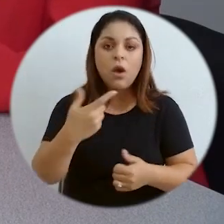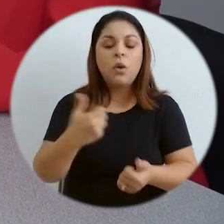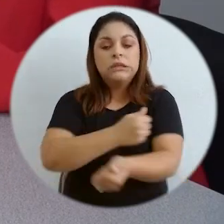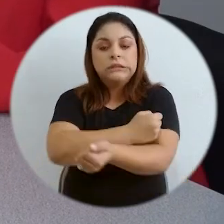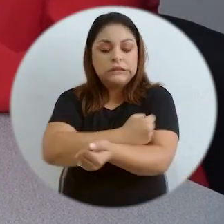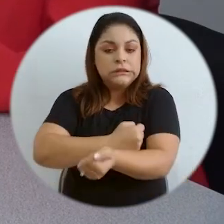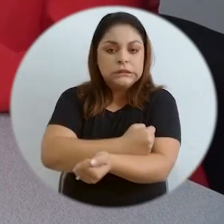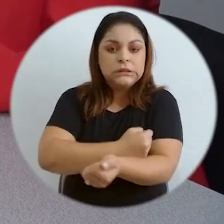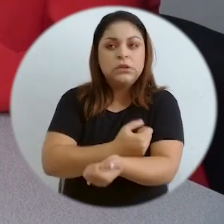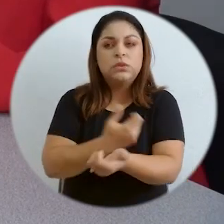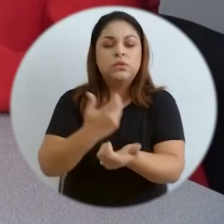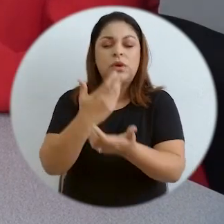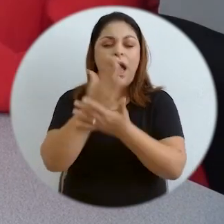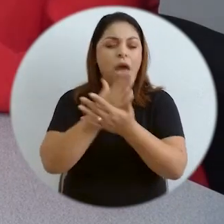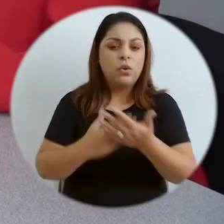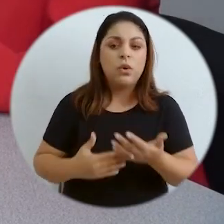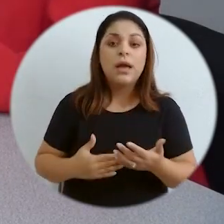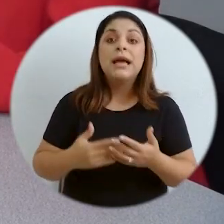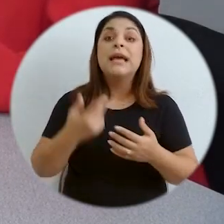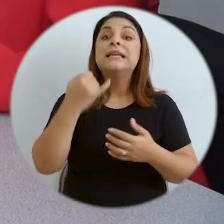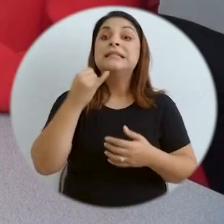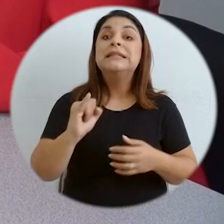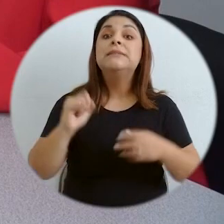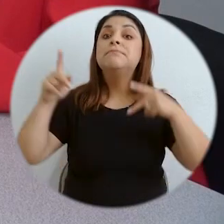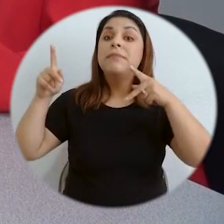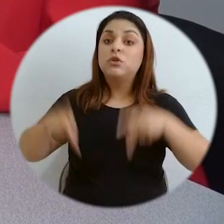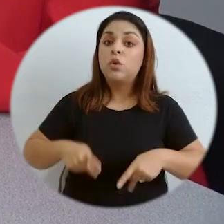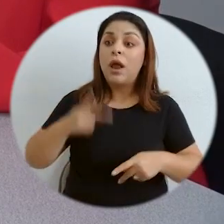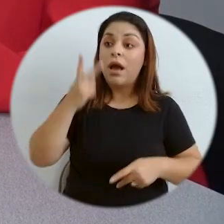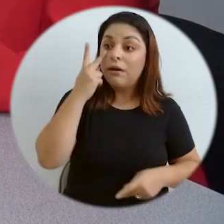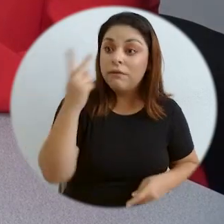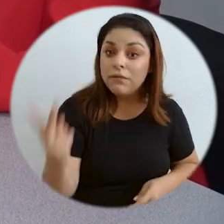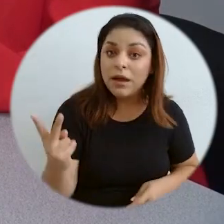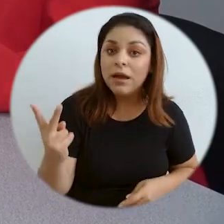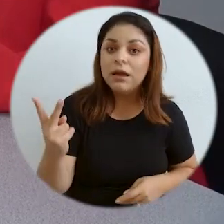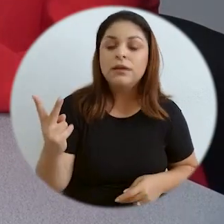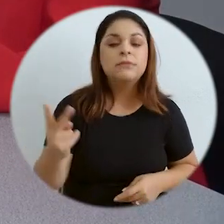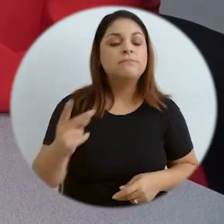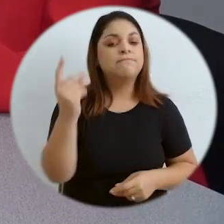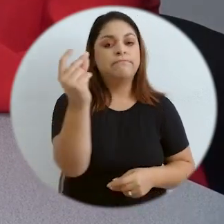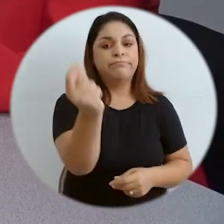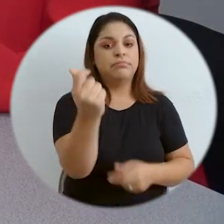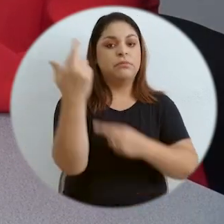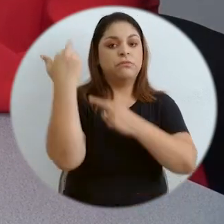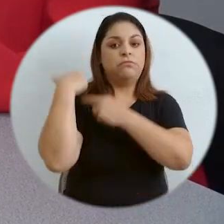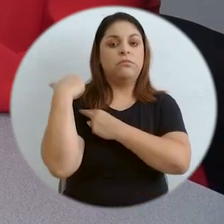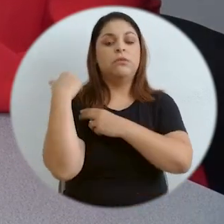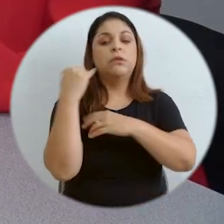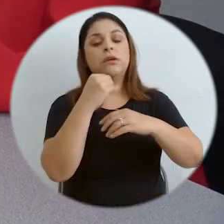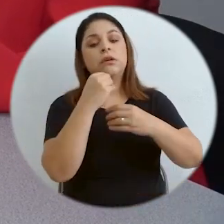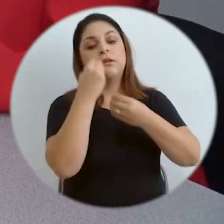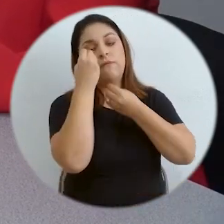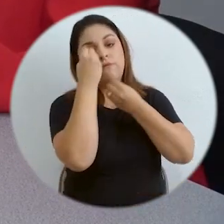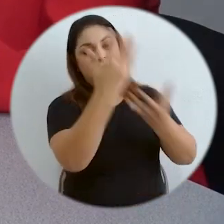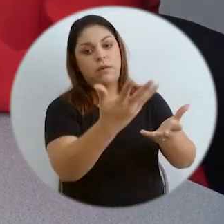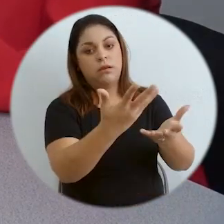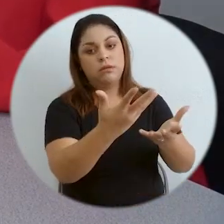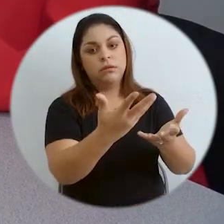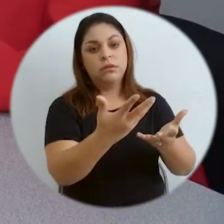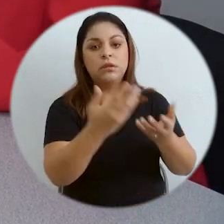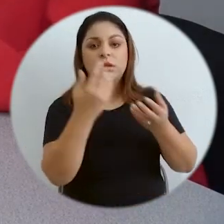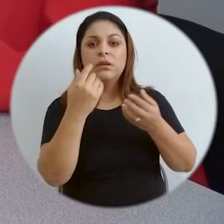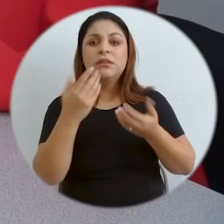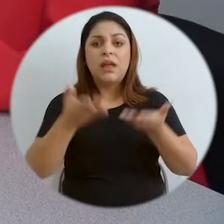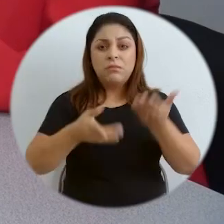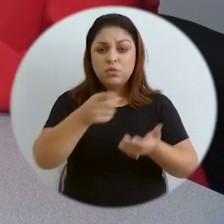Entonces, aquí cualquier persona que esté ante una situación tiene la obligación de reportar, ya sea docente, ya